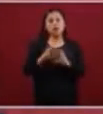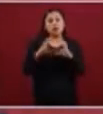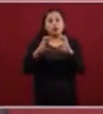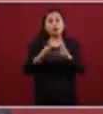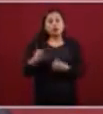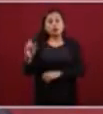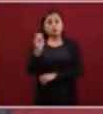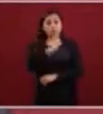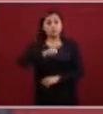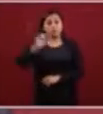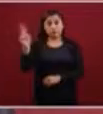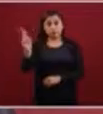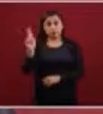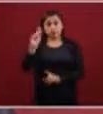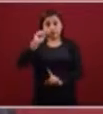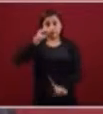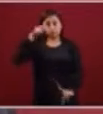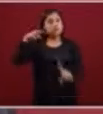objetivos,